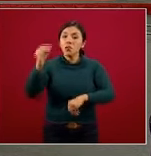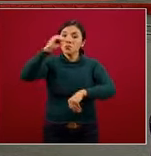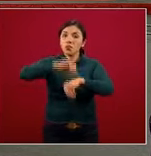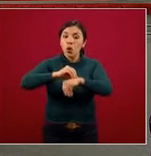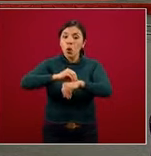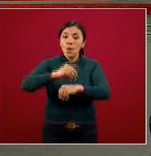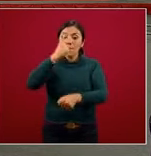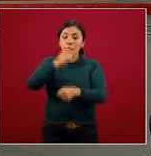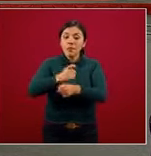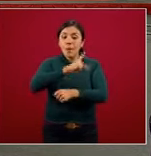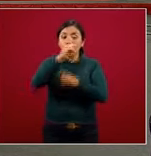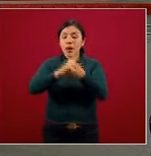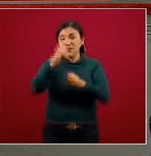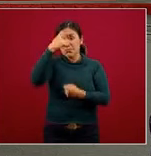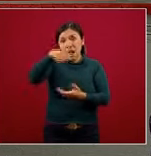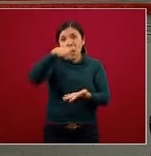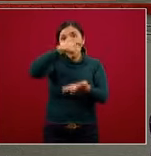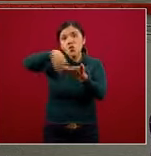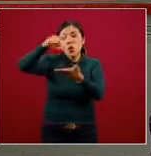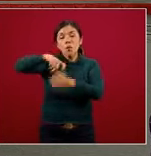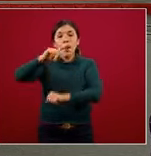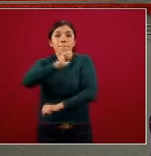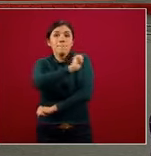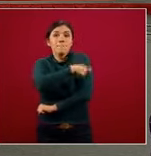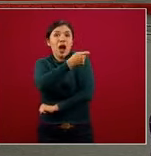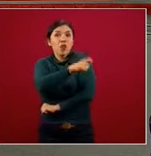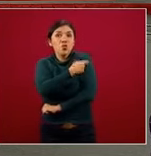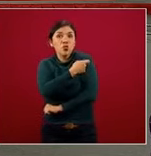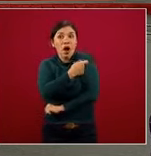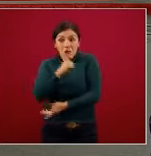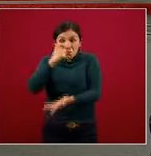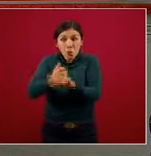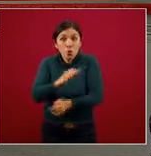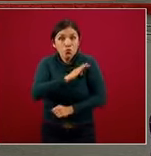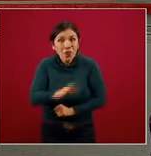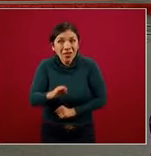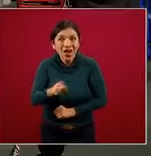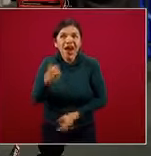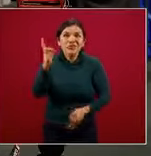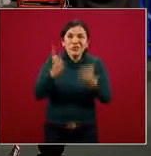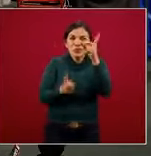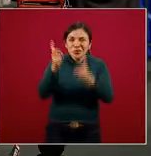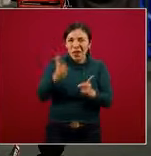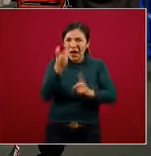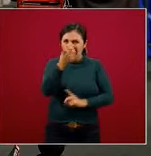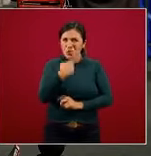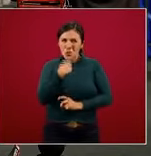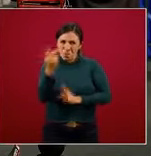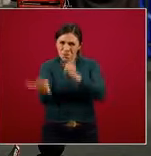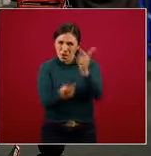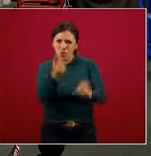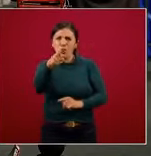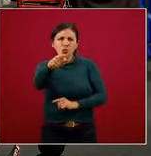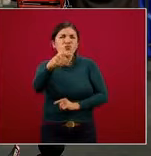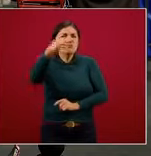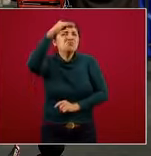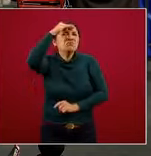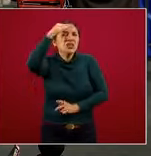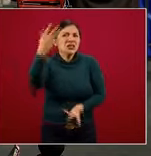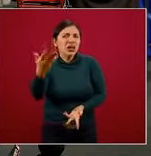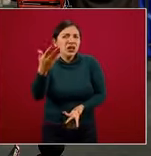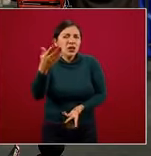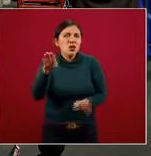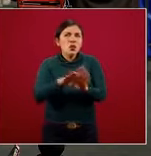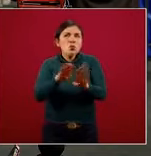primeros países en adquirir estas preciadas vacunas. Yo le quisiera preguntar, ¿usted cómo ve,